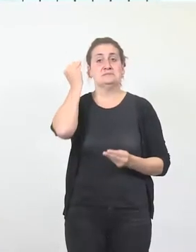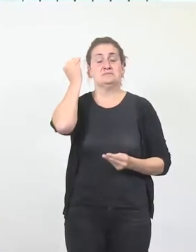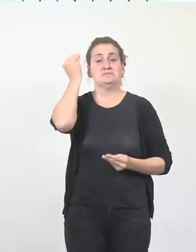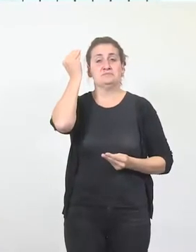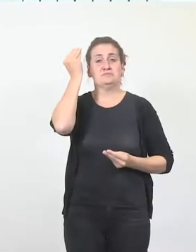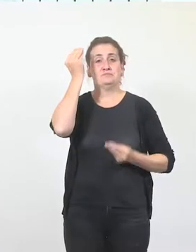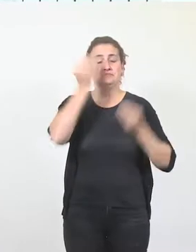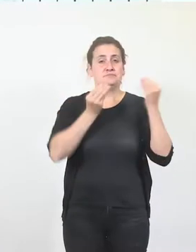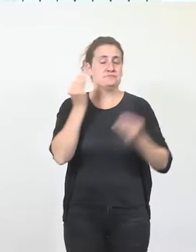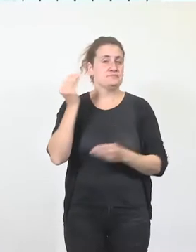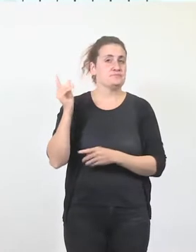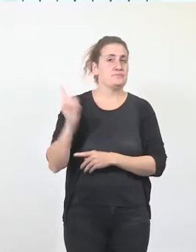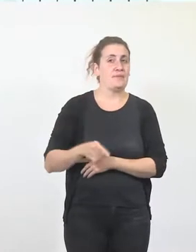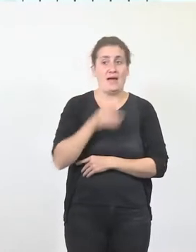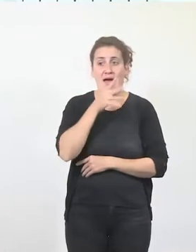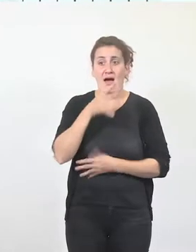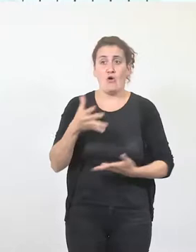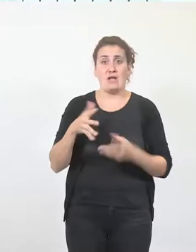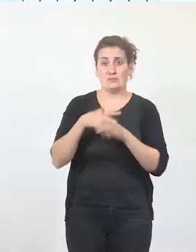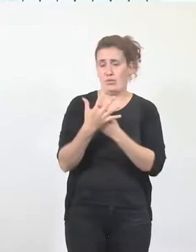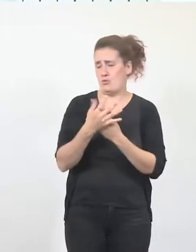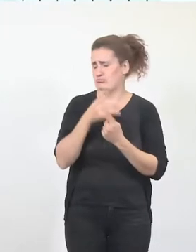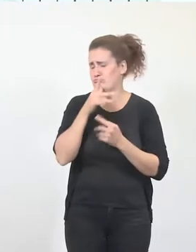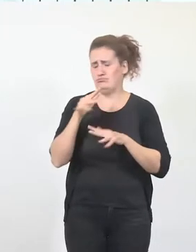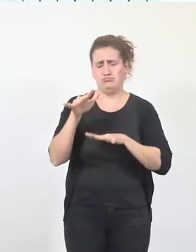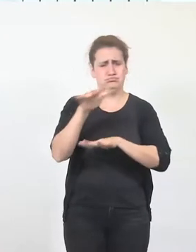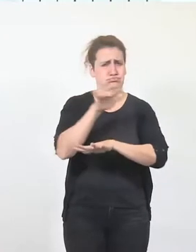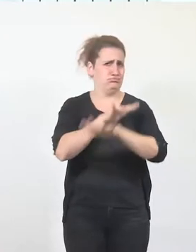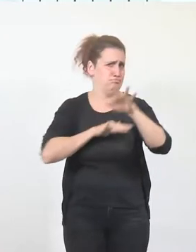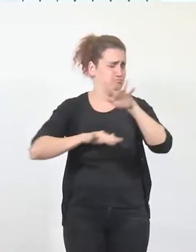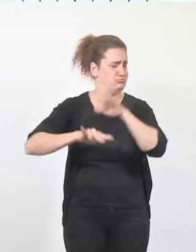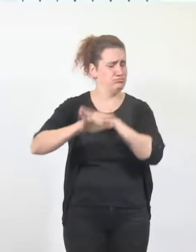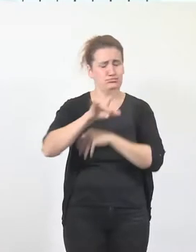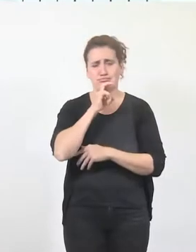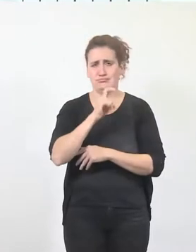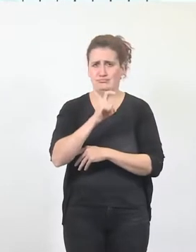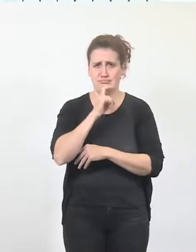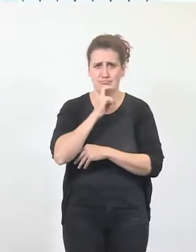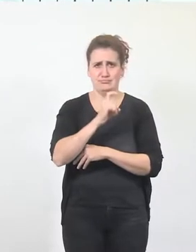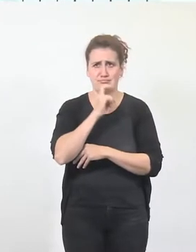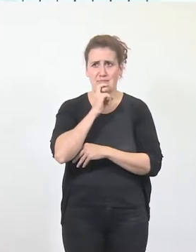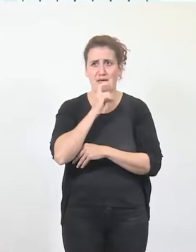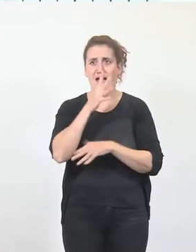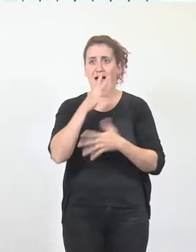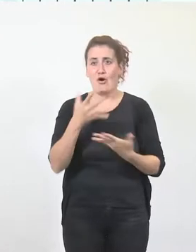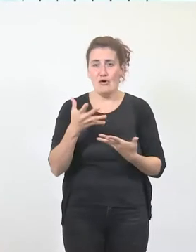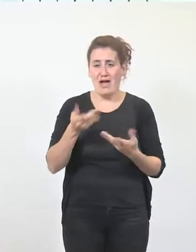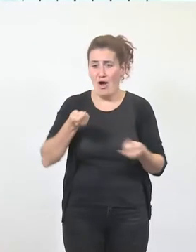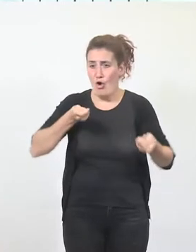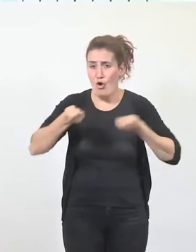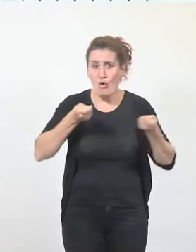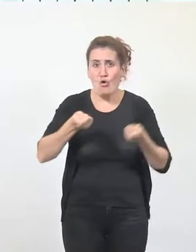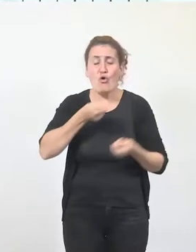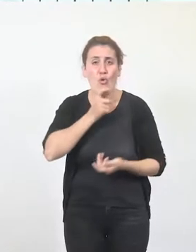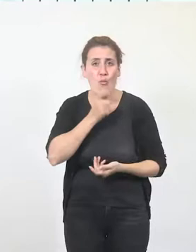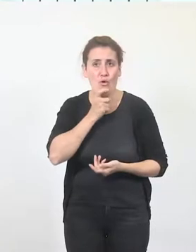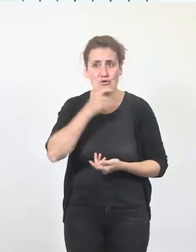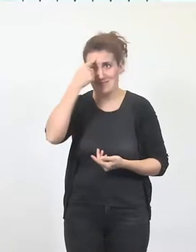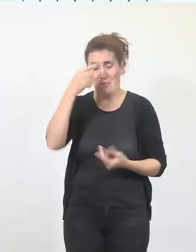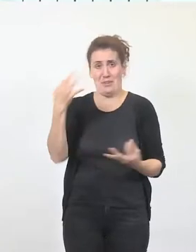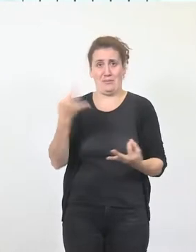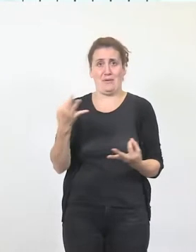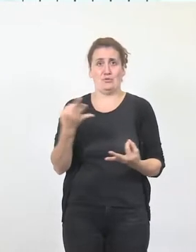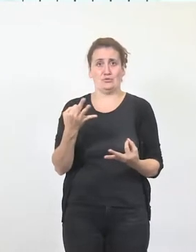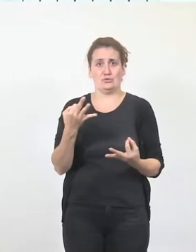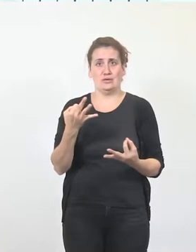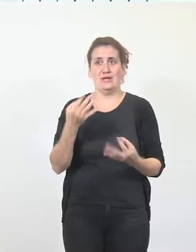Creo que ahora la situación es muy complicada, es muy difícil, porque ahora hay que saber cómo manejarla.